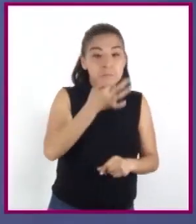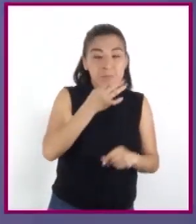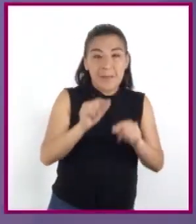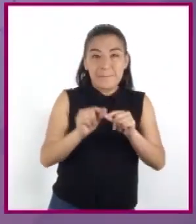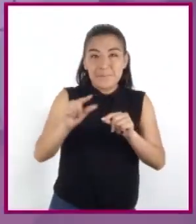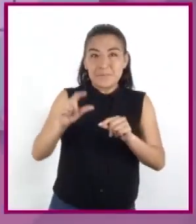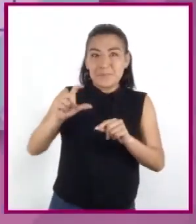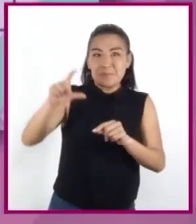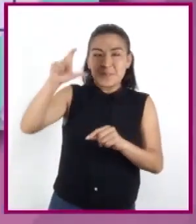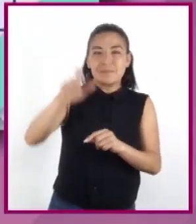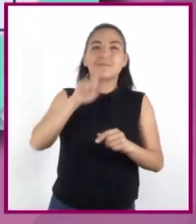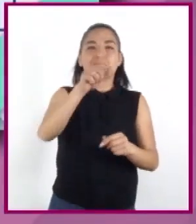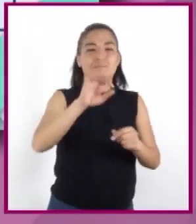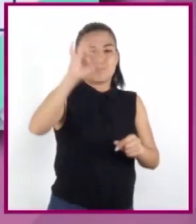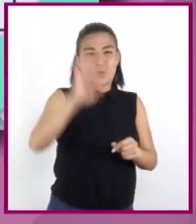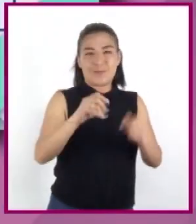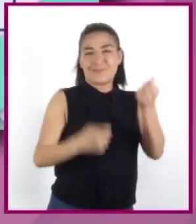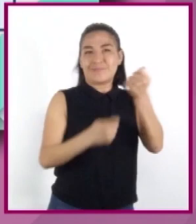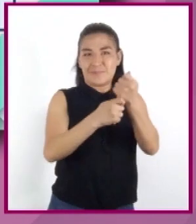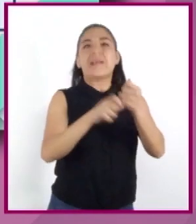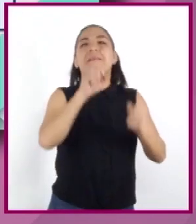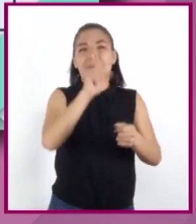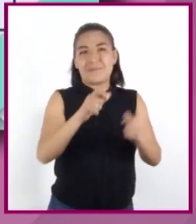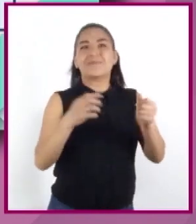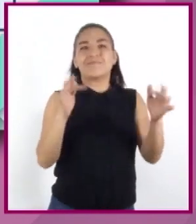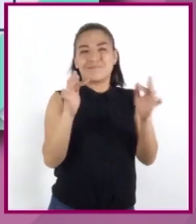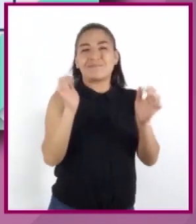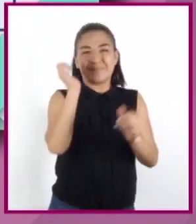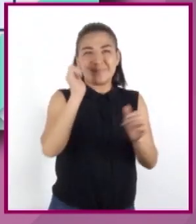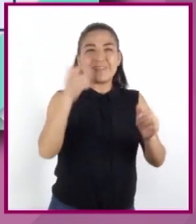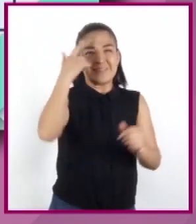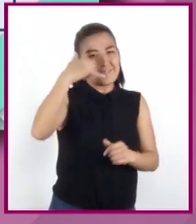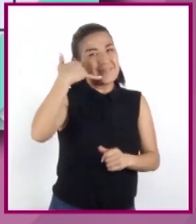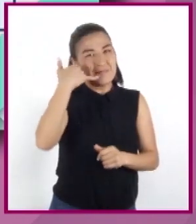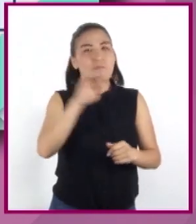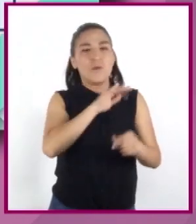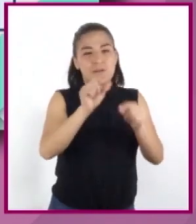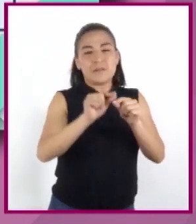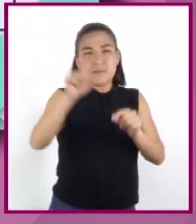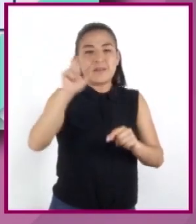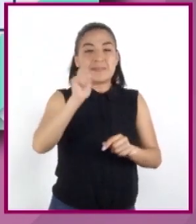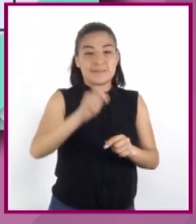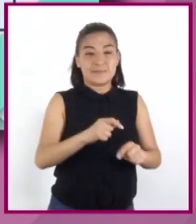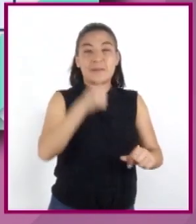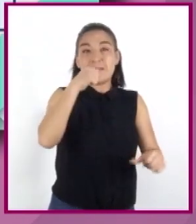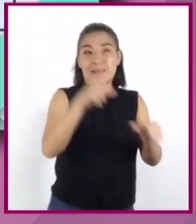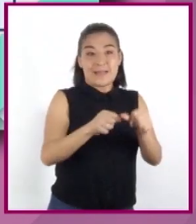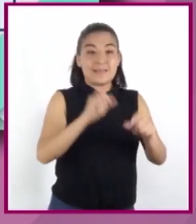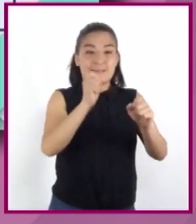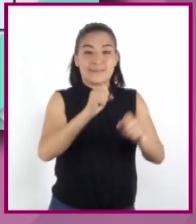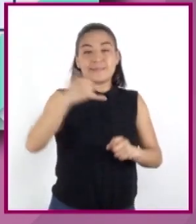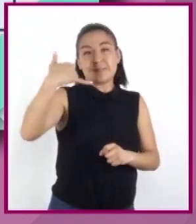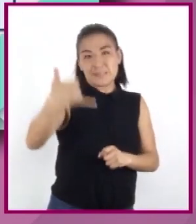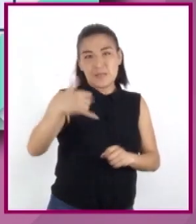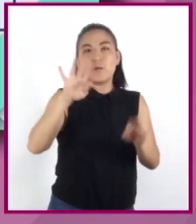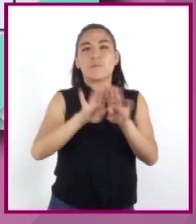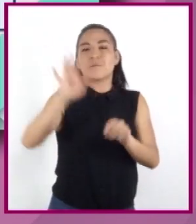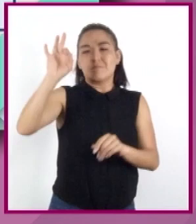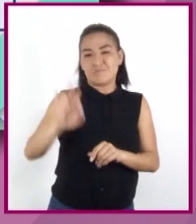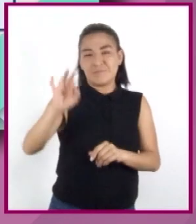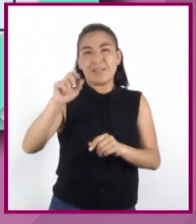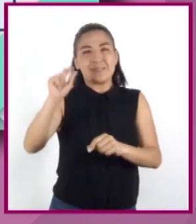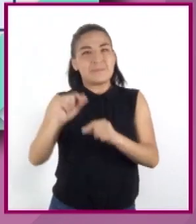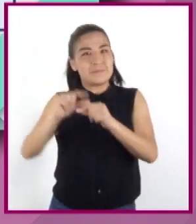el porcentaje de carga también aumenta. Identificaron que la variable dependiente Y corresponde al porcentaje de carga y